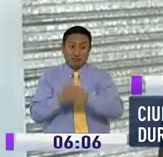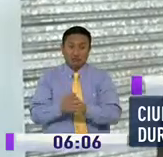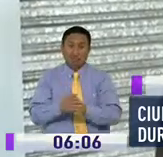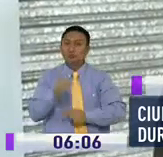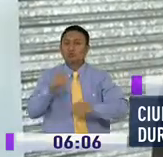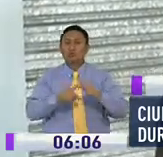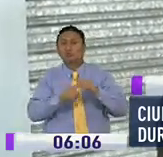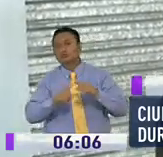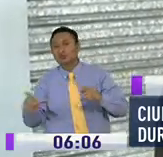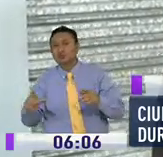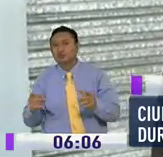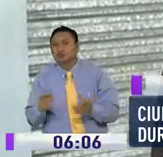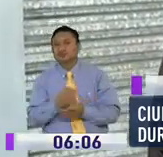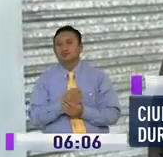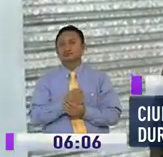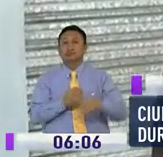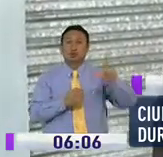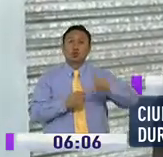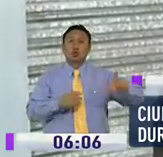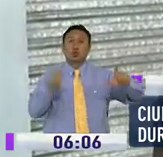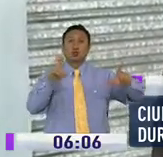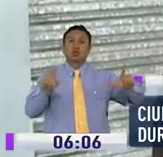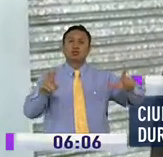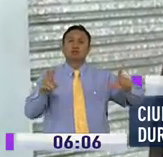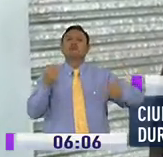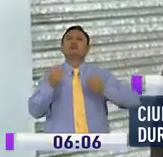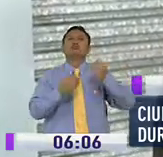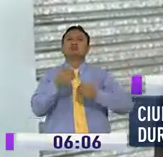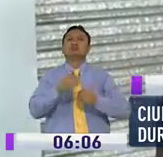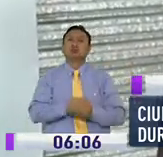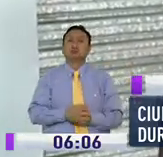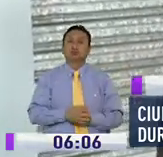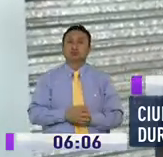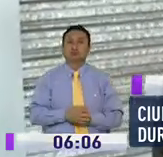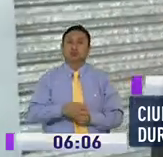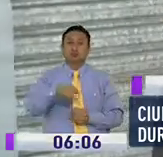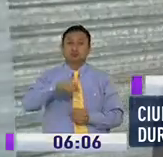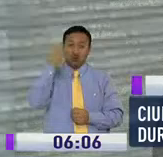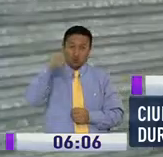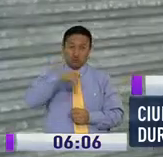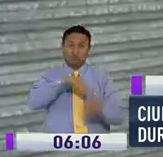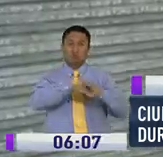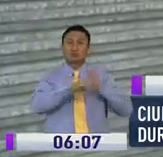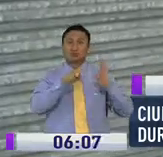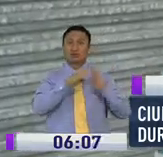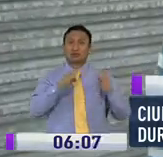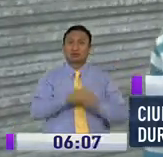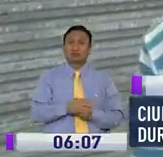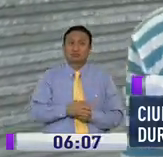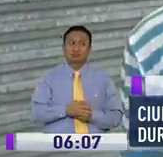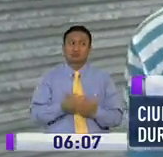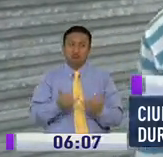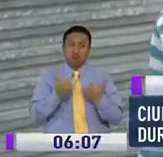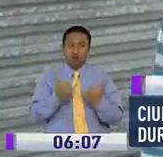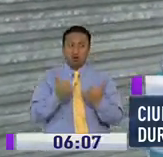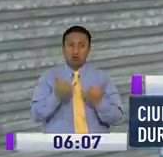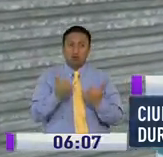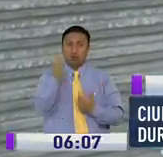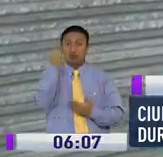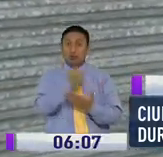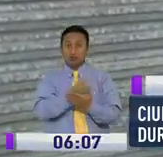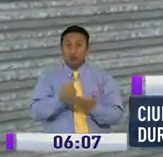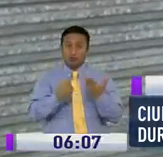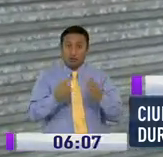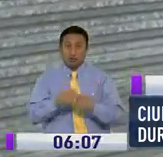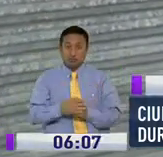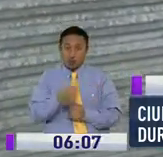salir para nada. ¿Sí? De lunes a viernes, ¿qué hace usted de pronto? Bueno, en estos días he estado en casa. Salgo hoy día, a la semana vengo a salir. Ya llevo un